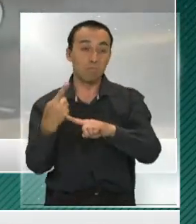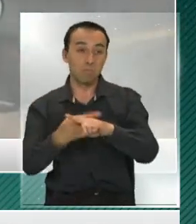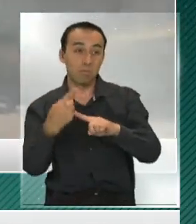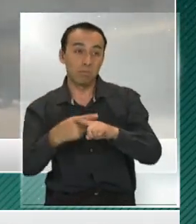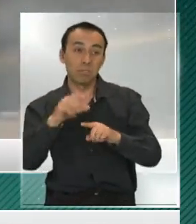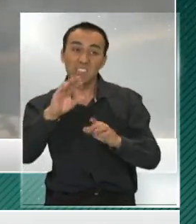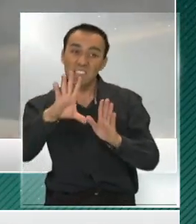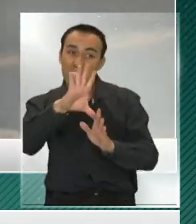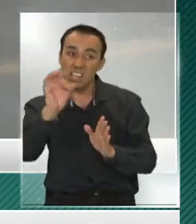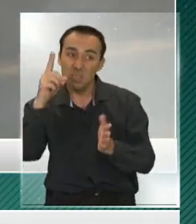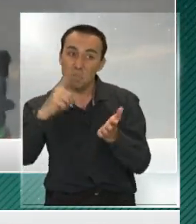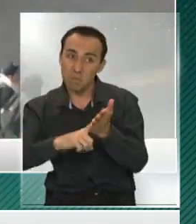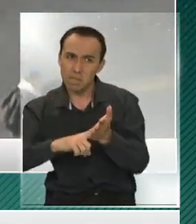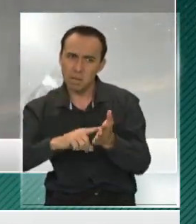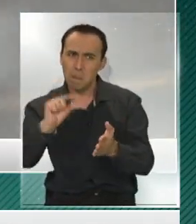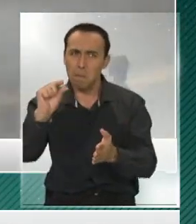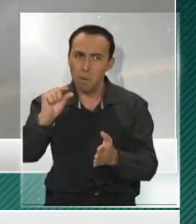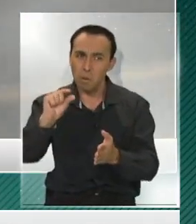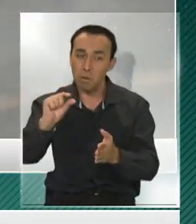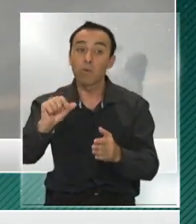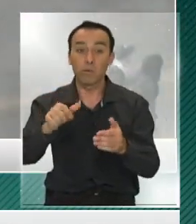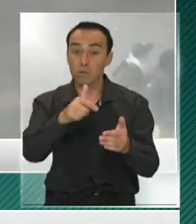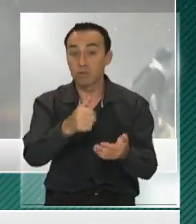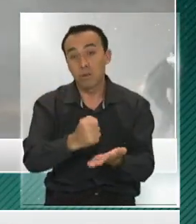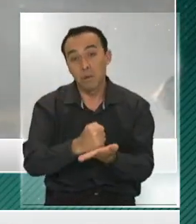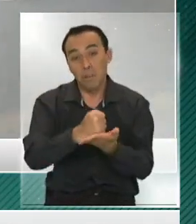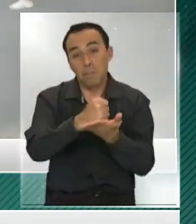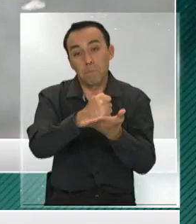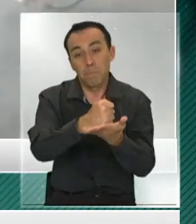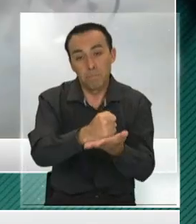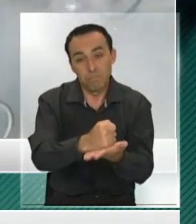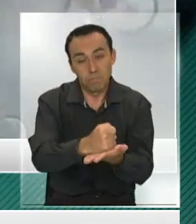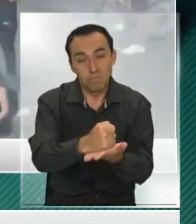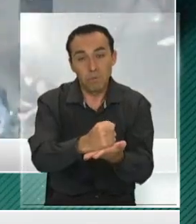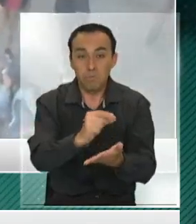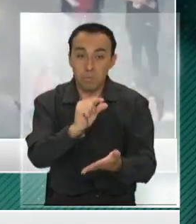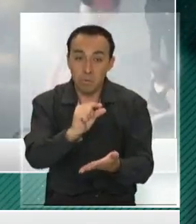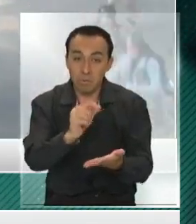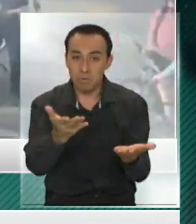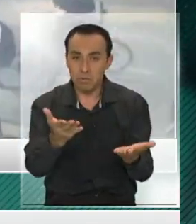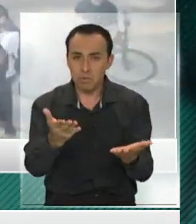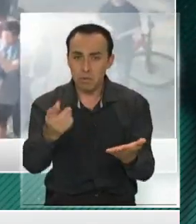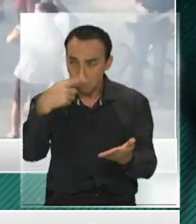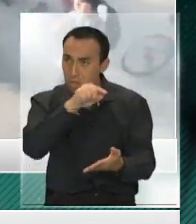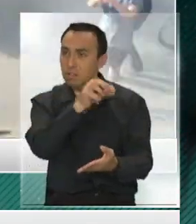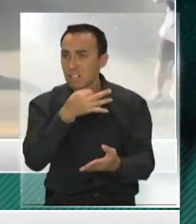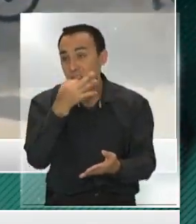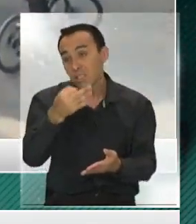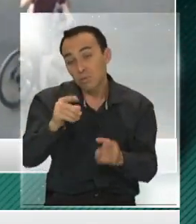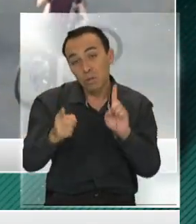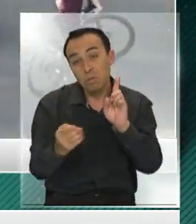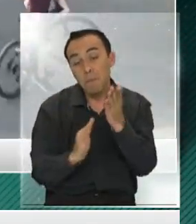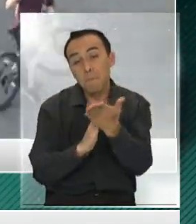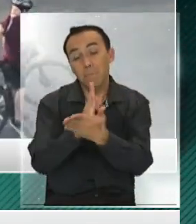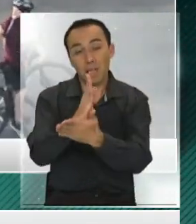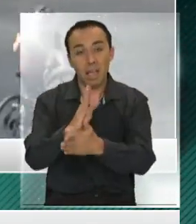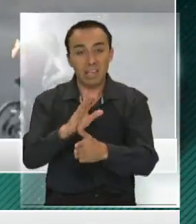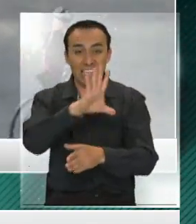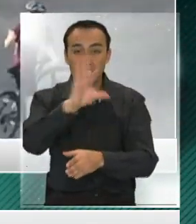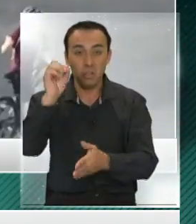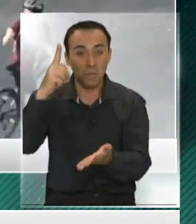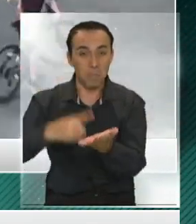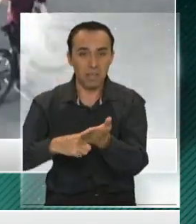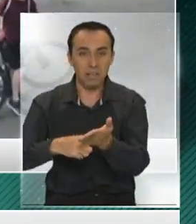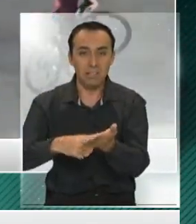poco o alcanza a cubrir lo mínimo. Pero él pone al menos un piso que vendría siendo el salario